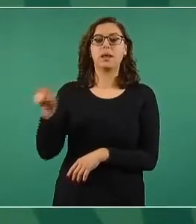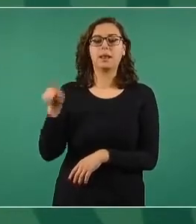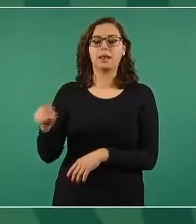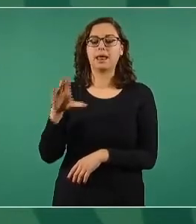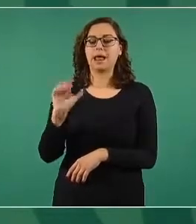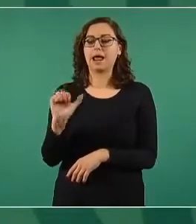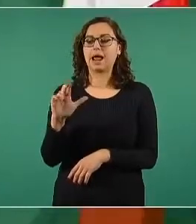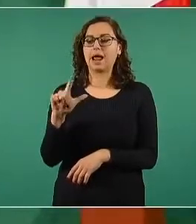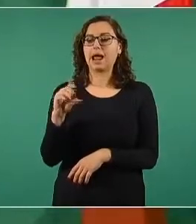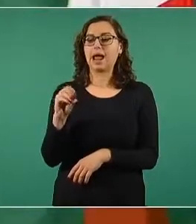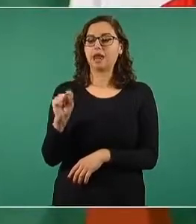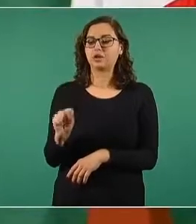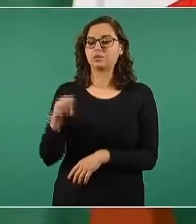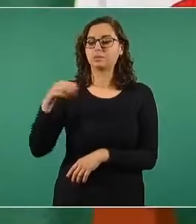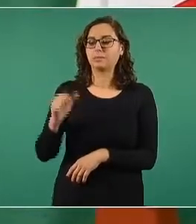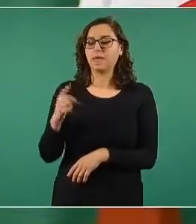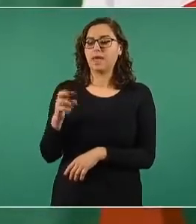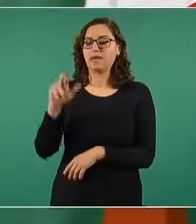papá.